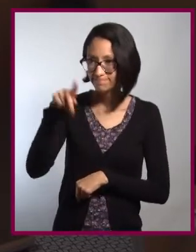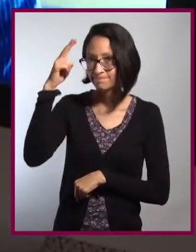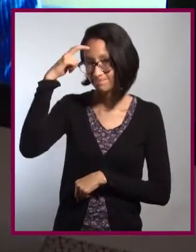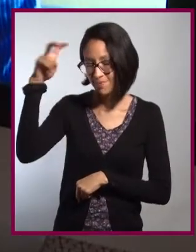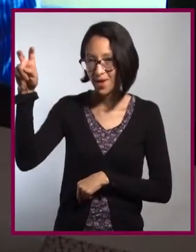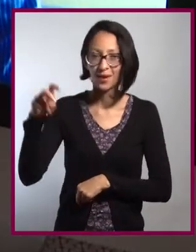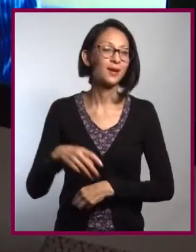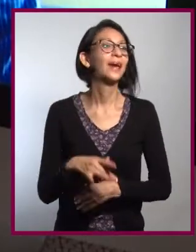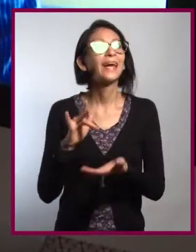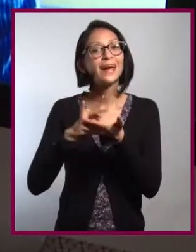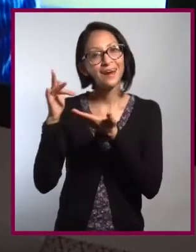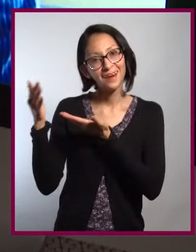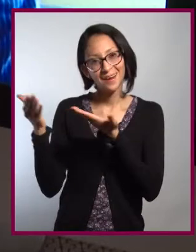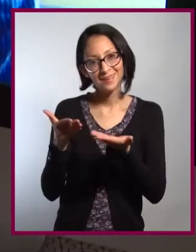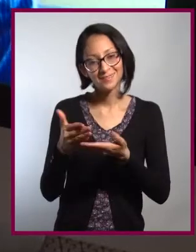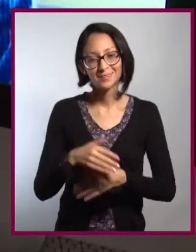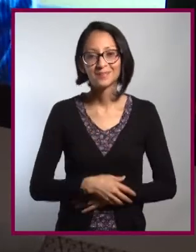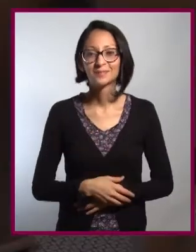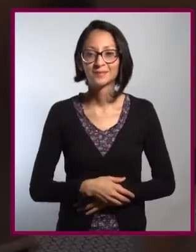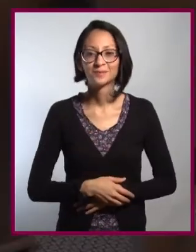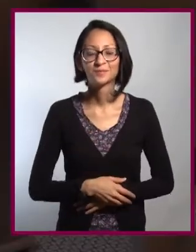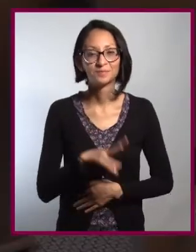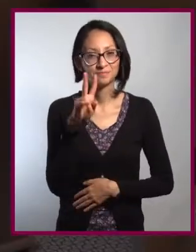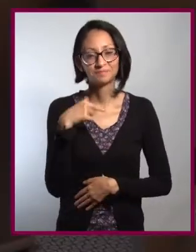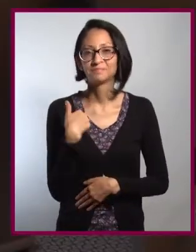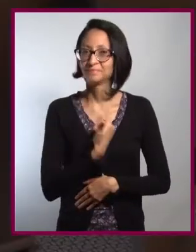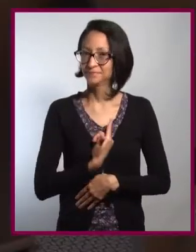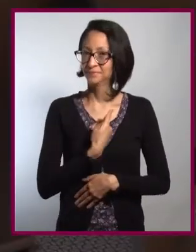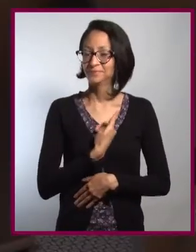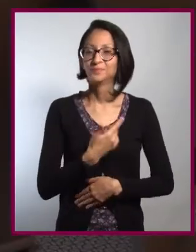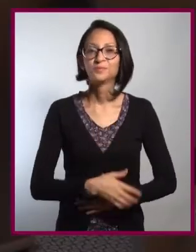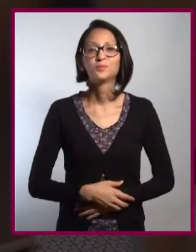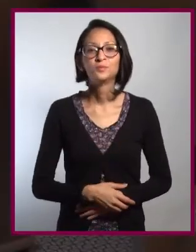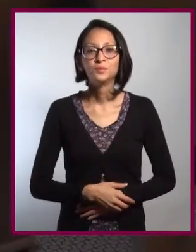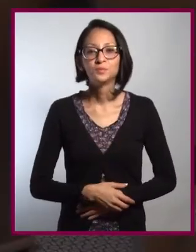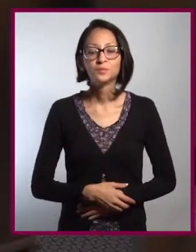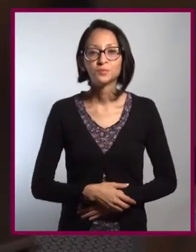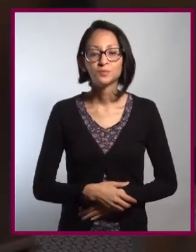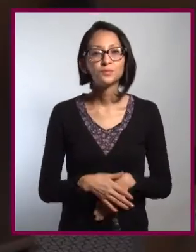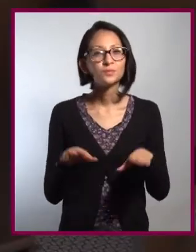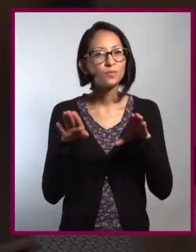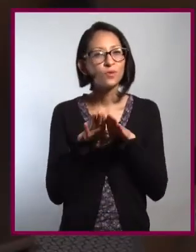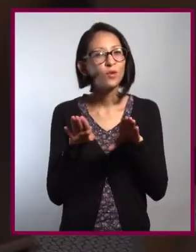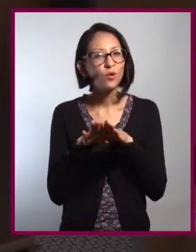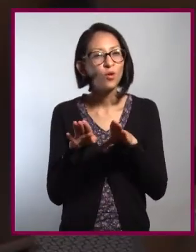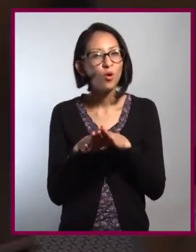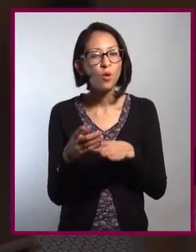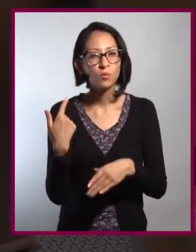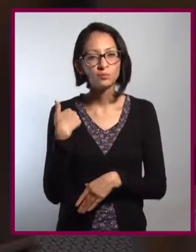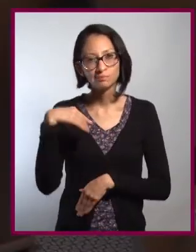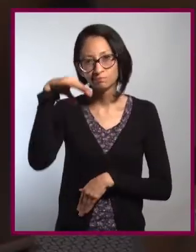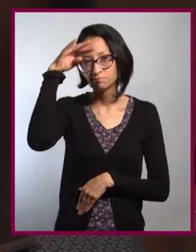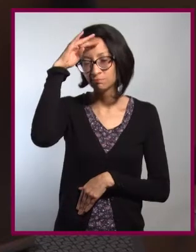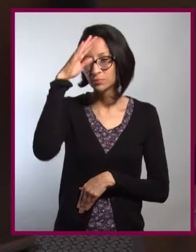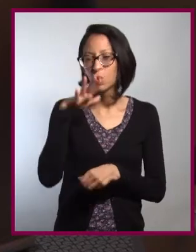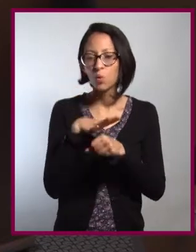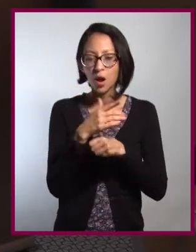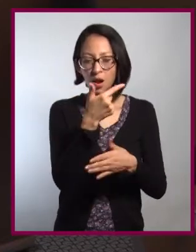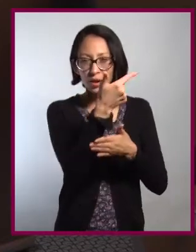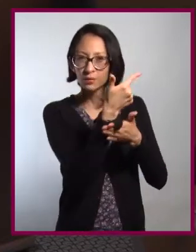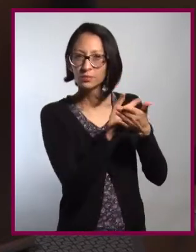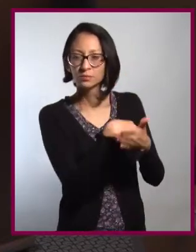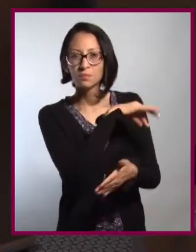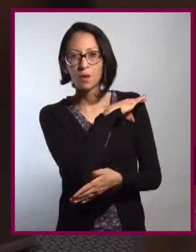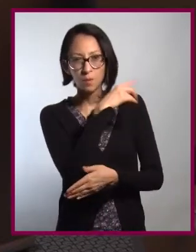nosotros. Claro que sí, encantado. Doctor, ¿cómo se establece el tipo de vacuna que son necesarias antes de iniciar un